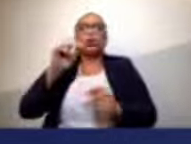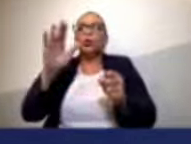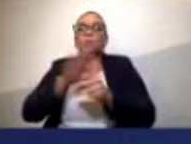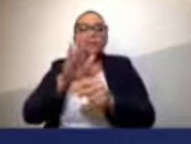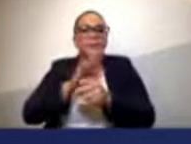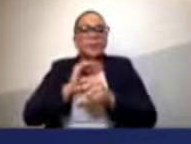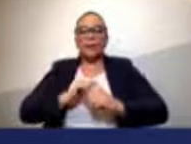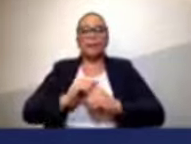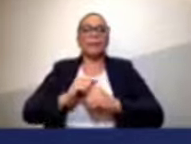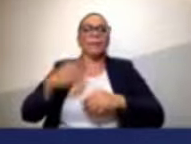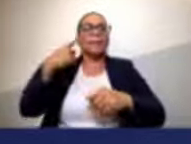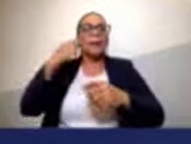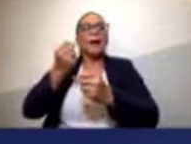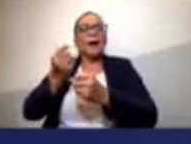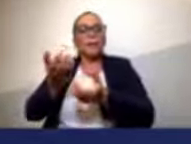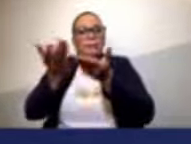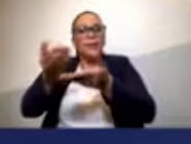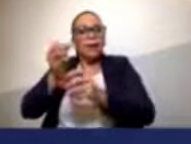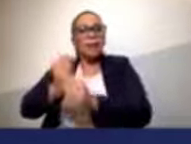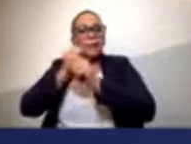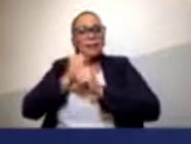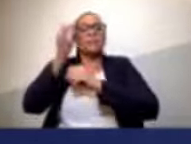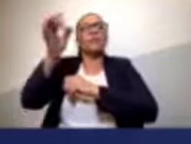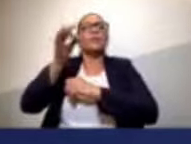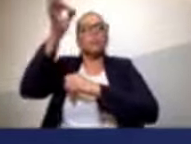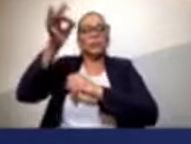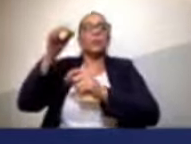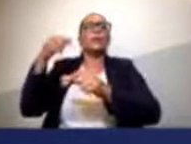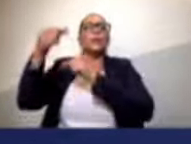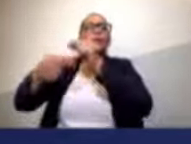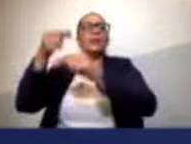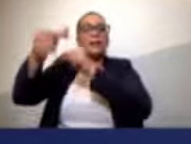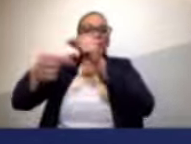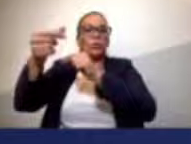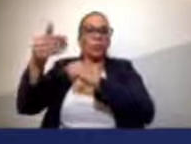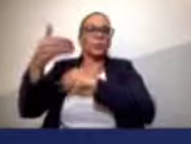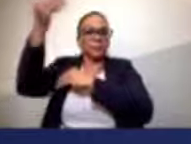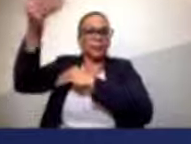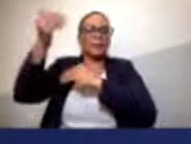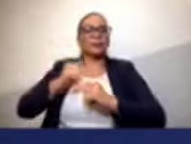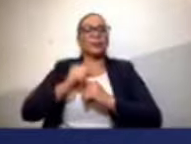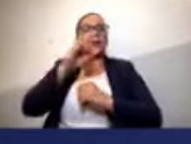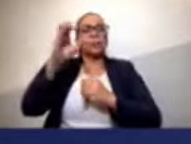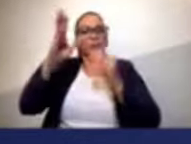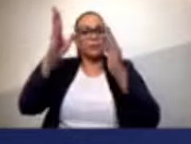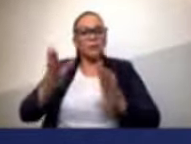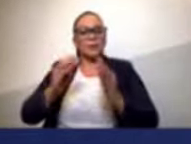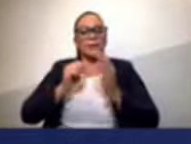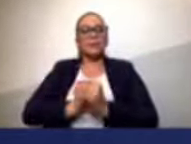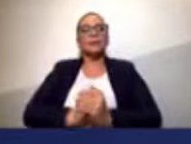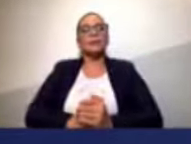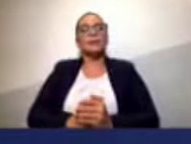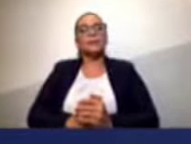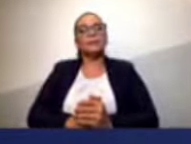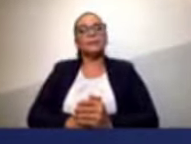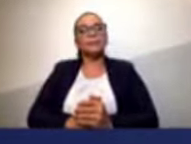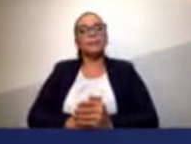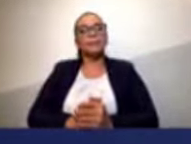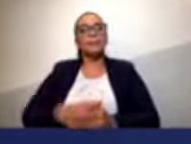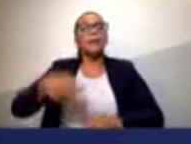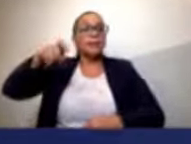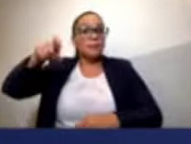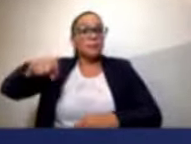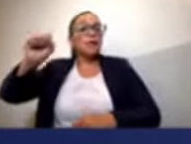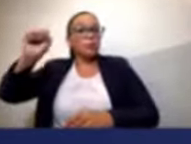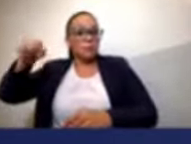insuficiente para garantizar el futuro de las generaciones futuras de costarricenses. ¿Necesario?